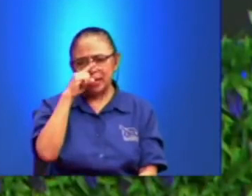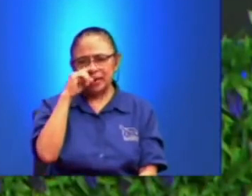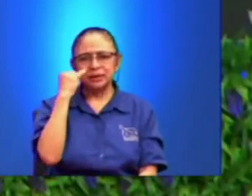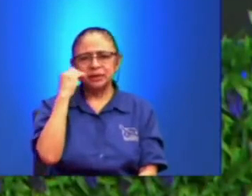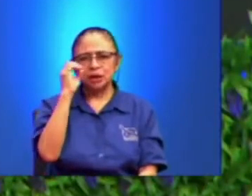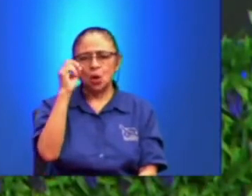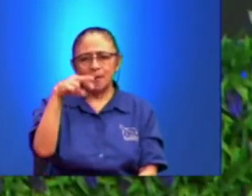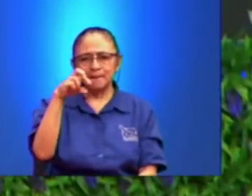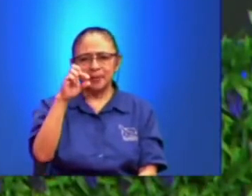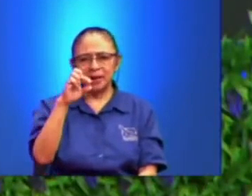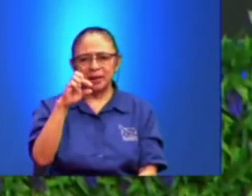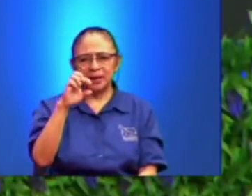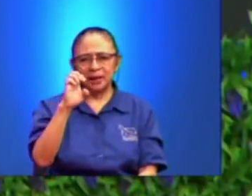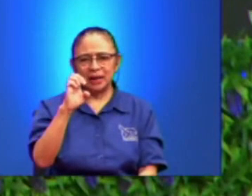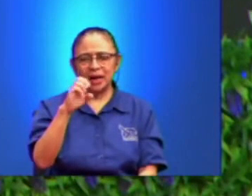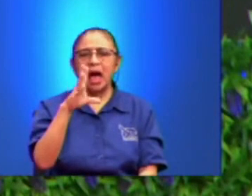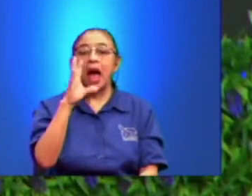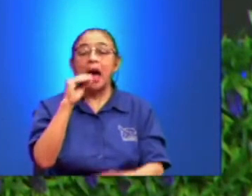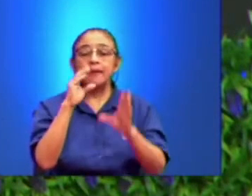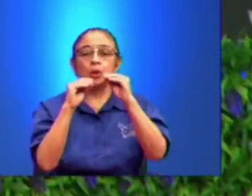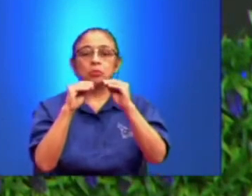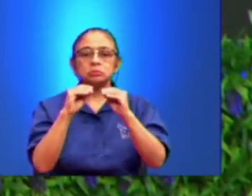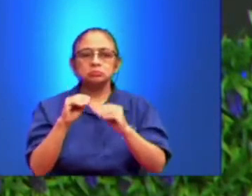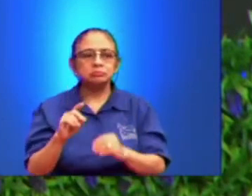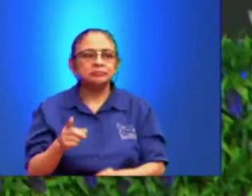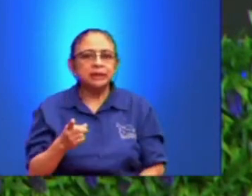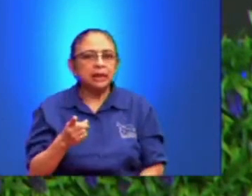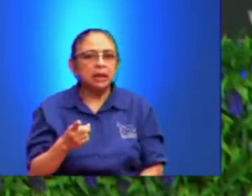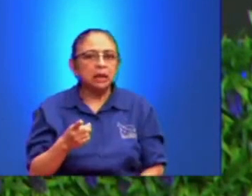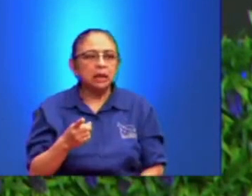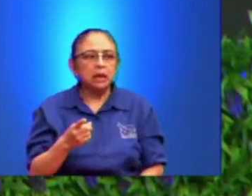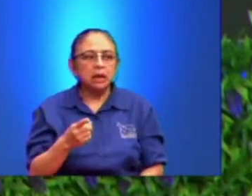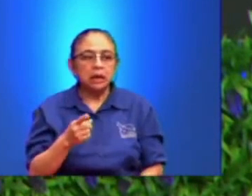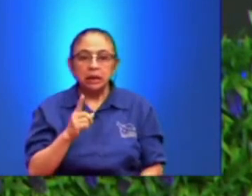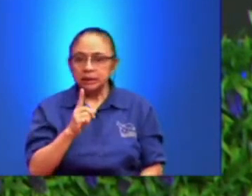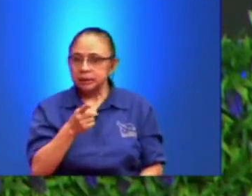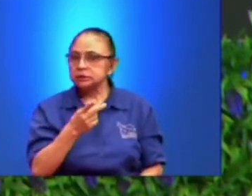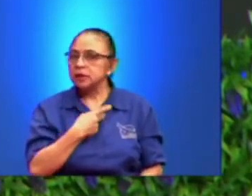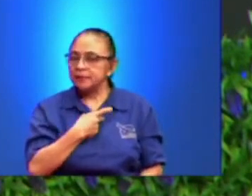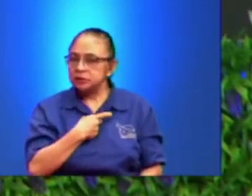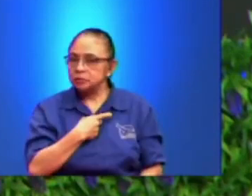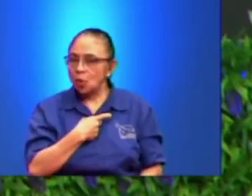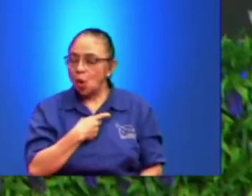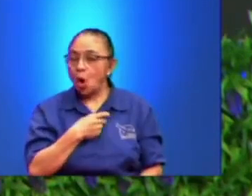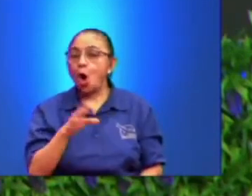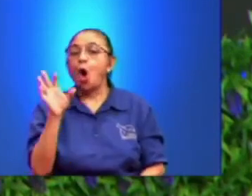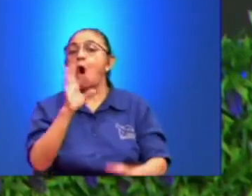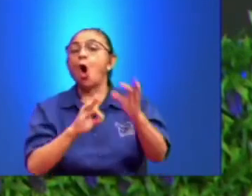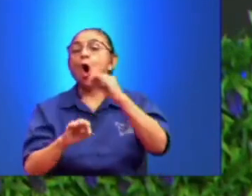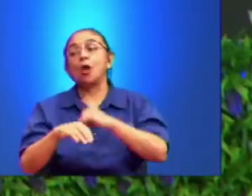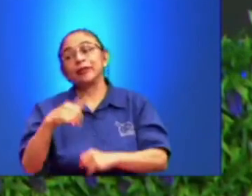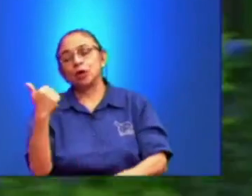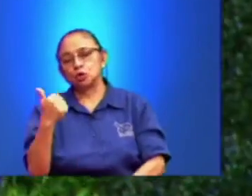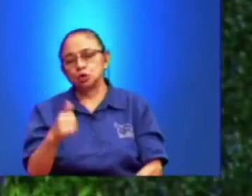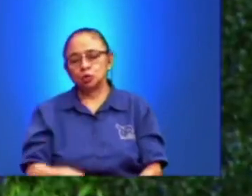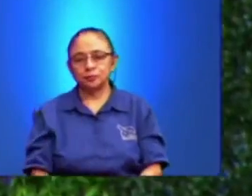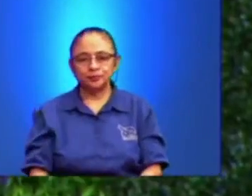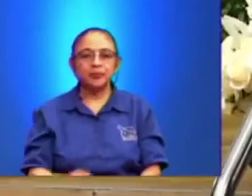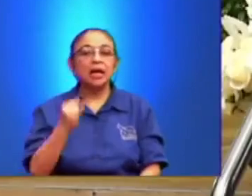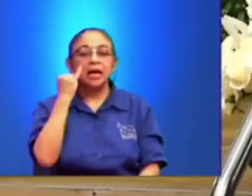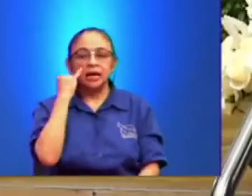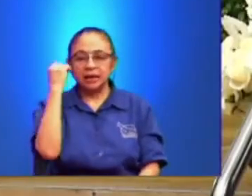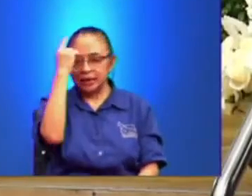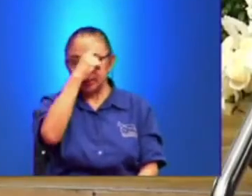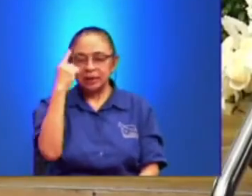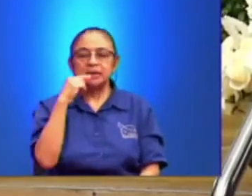él de sí mismo o de otro porque isaías y